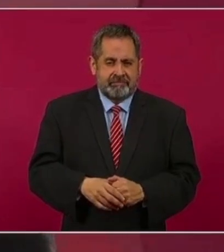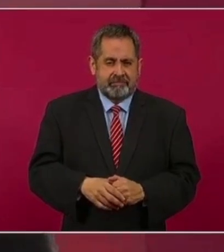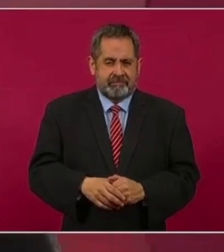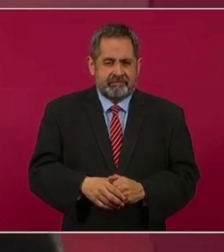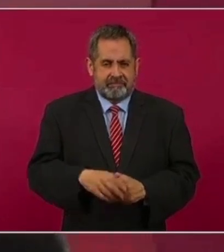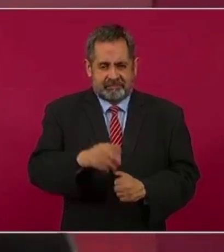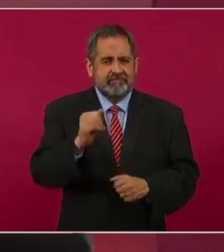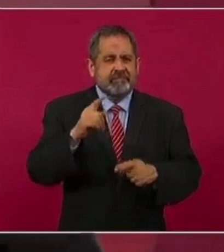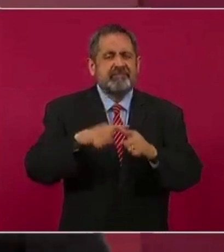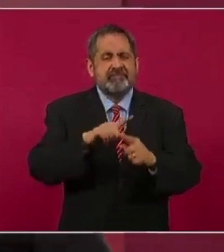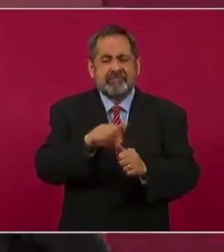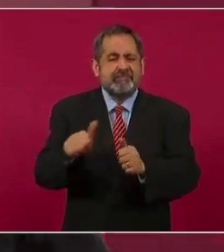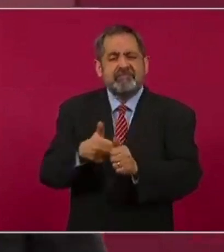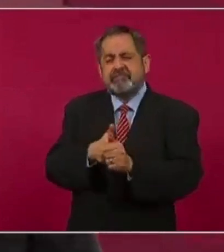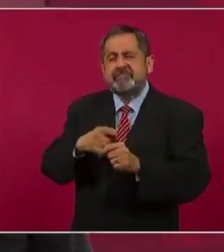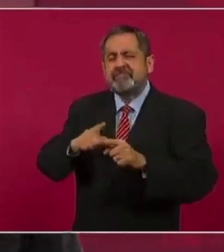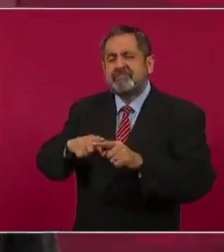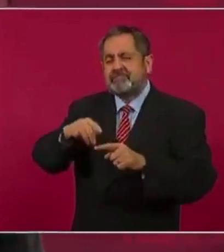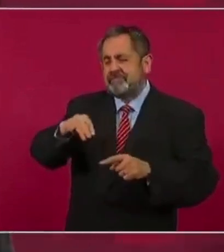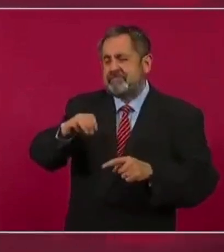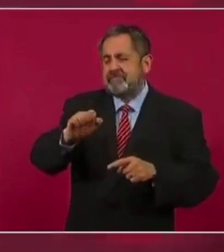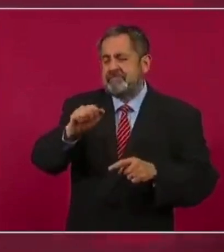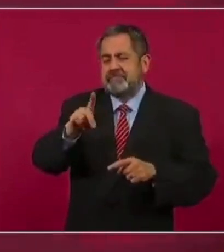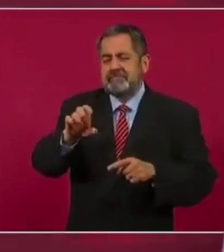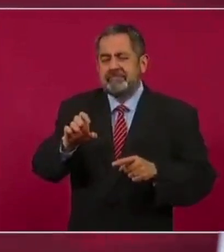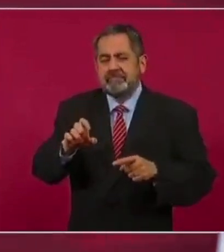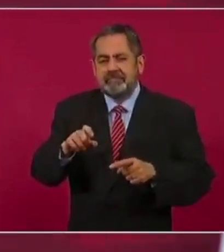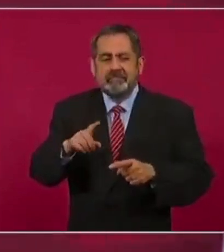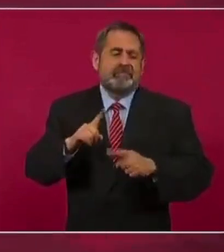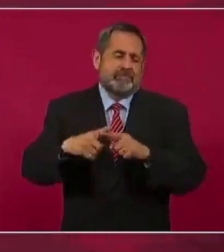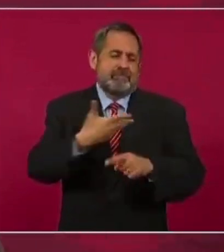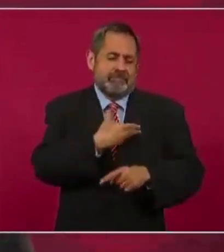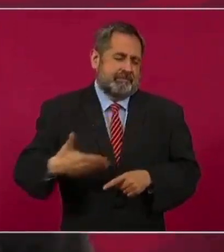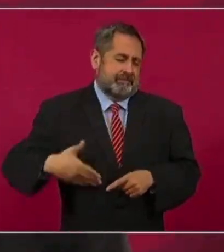Sí, pero lo puso el presidente Peña,